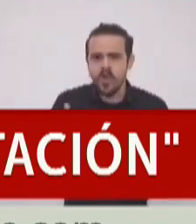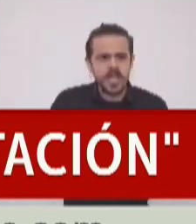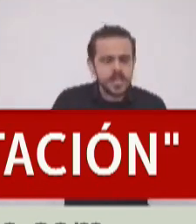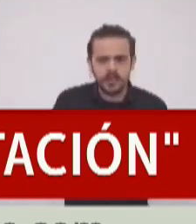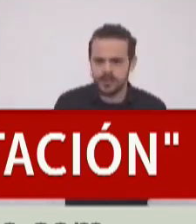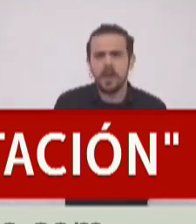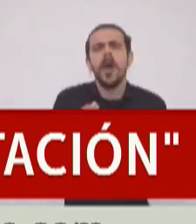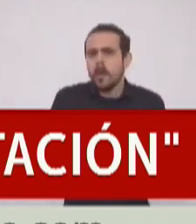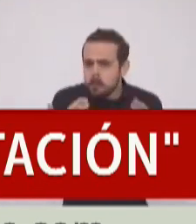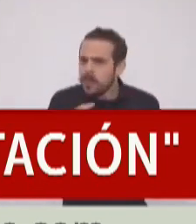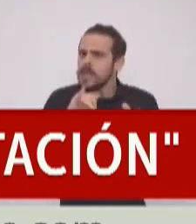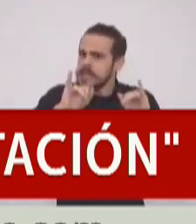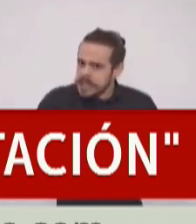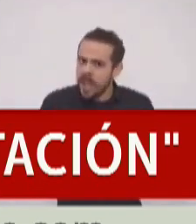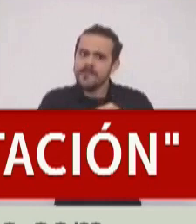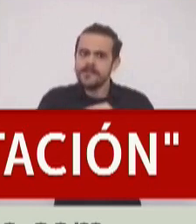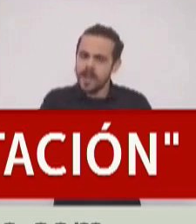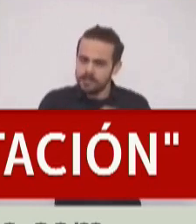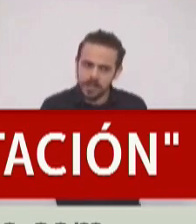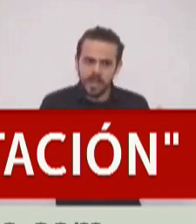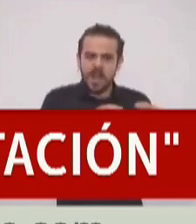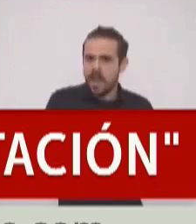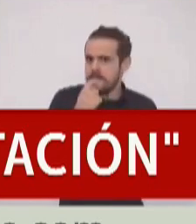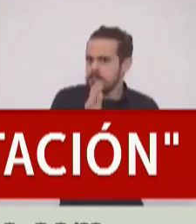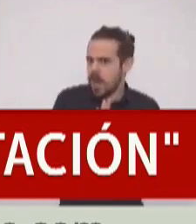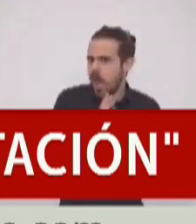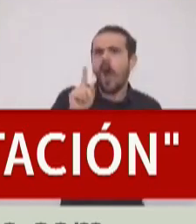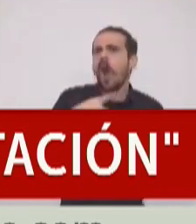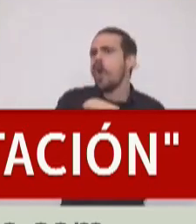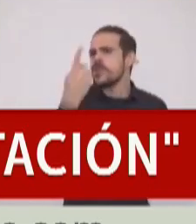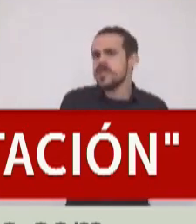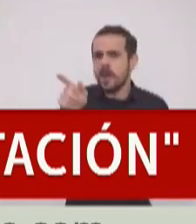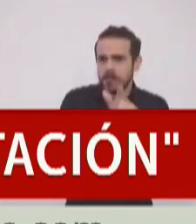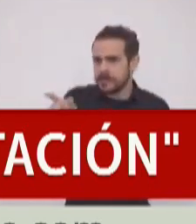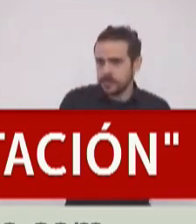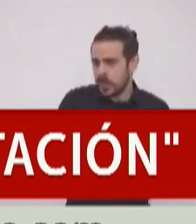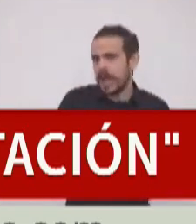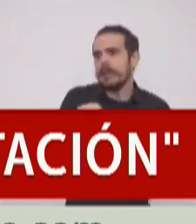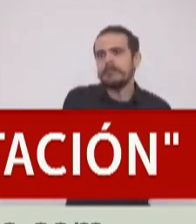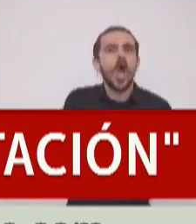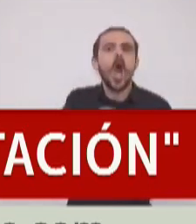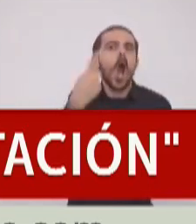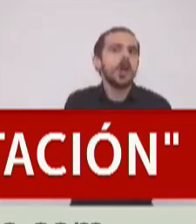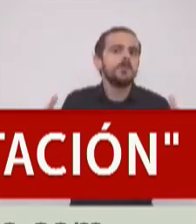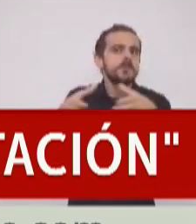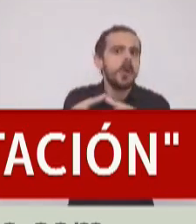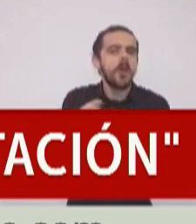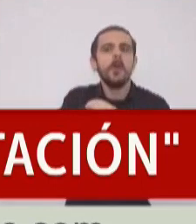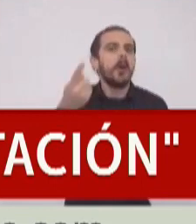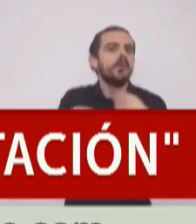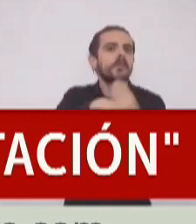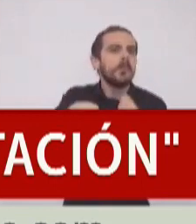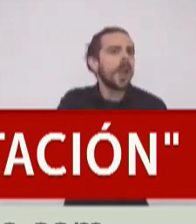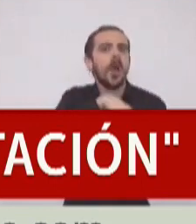compartirla sí con la familia, pero no con personas extrañas que no se sabe si han tenido contactos estrechos